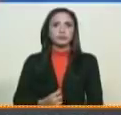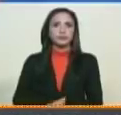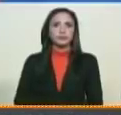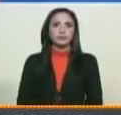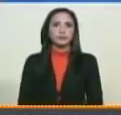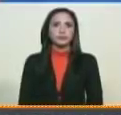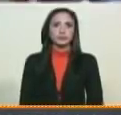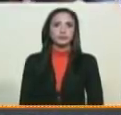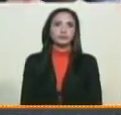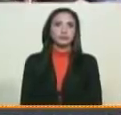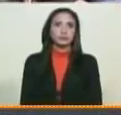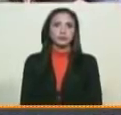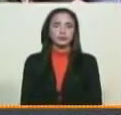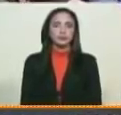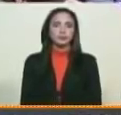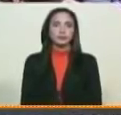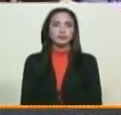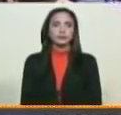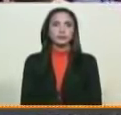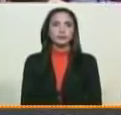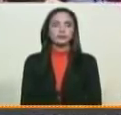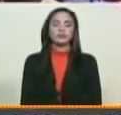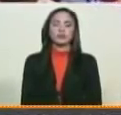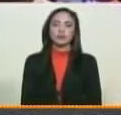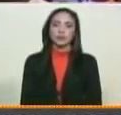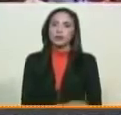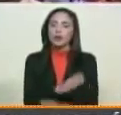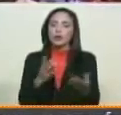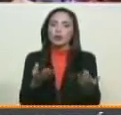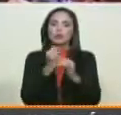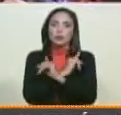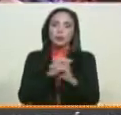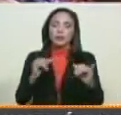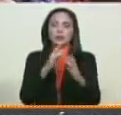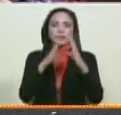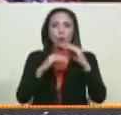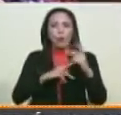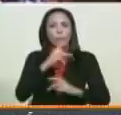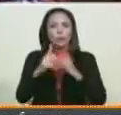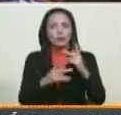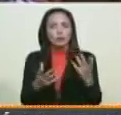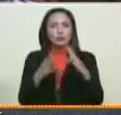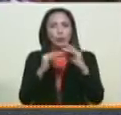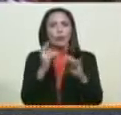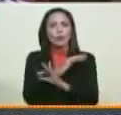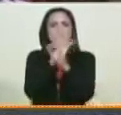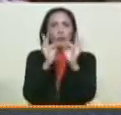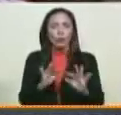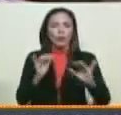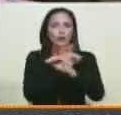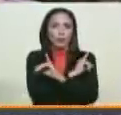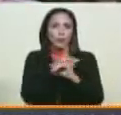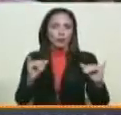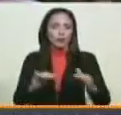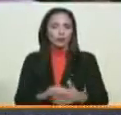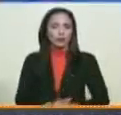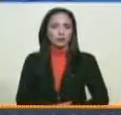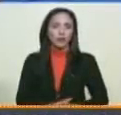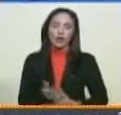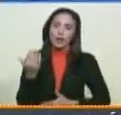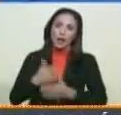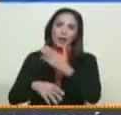su integridad territorial, su independencia, el proceso de independencia que heredamos de